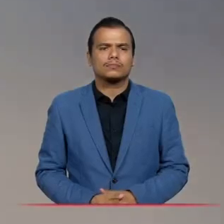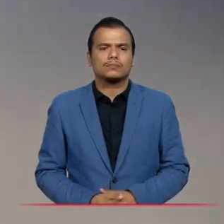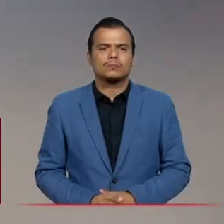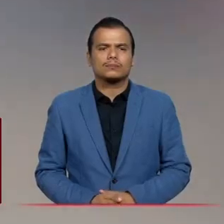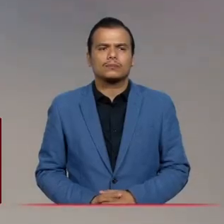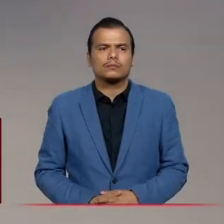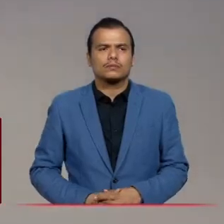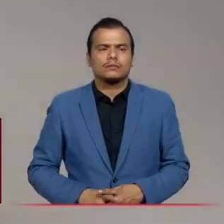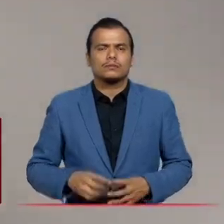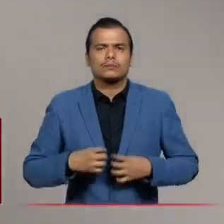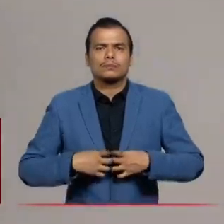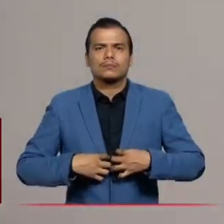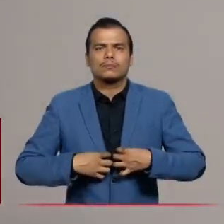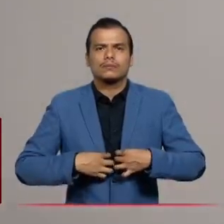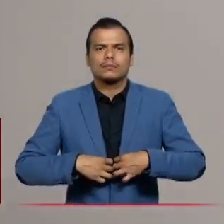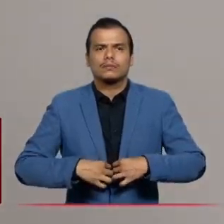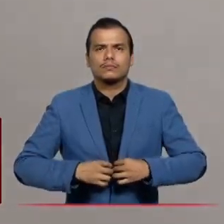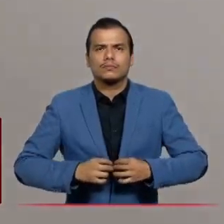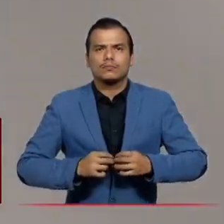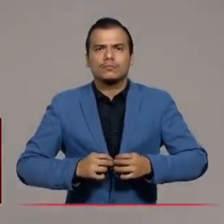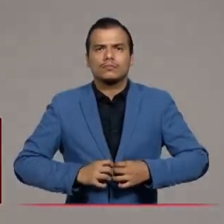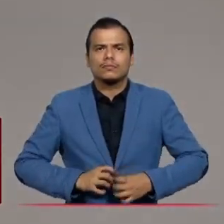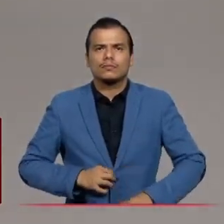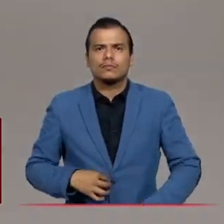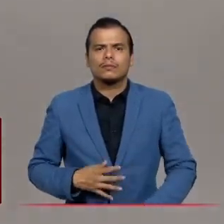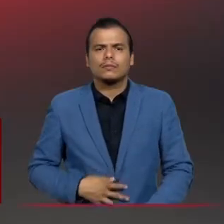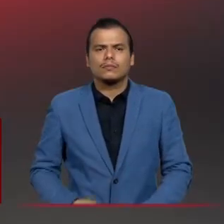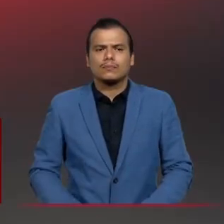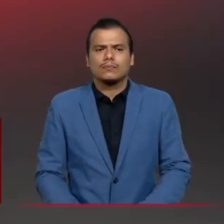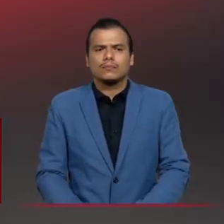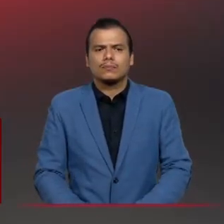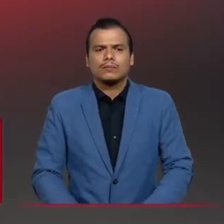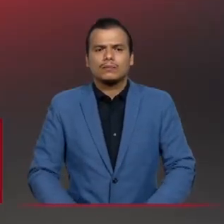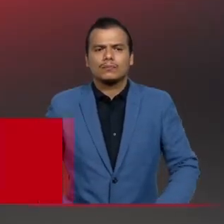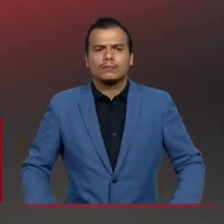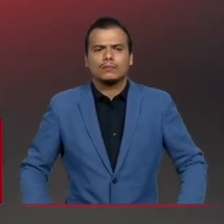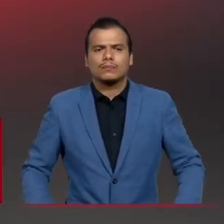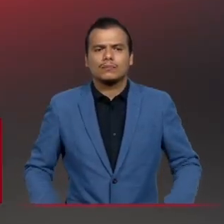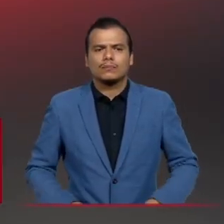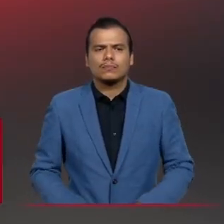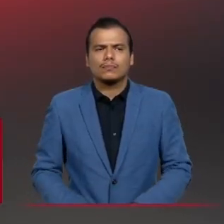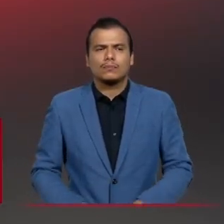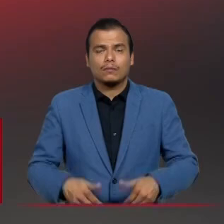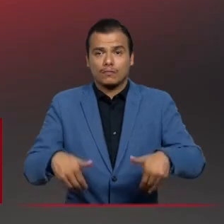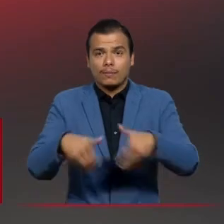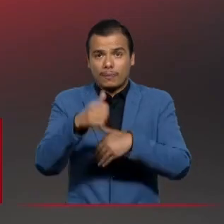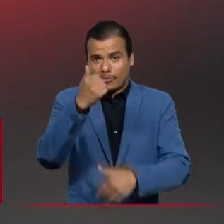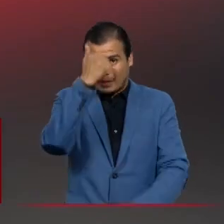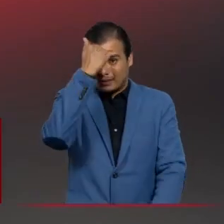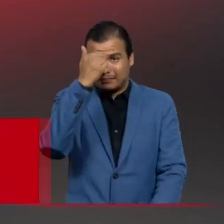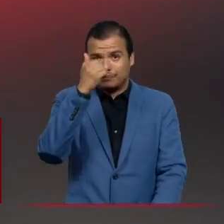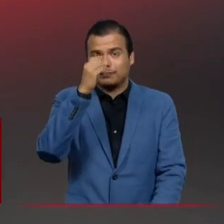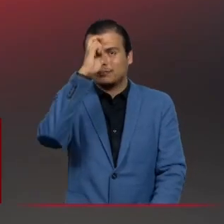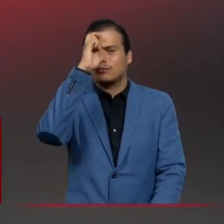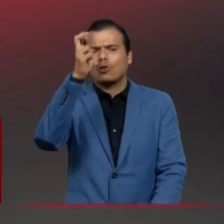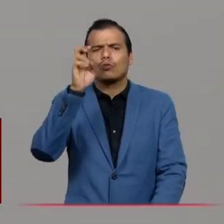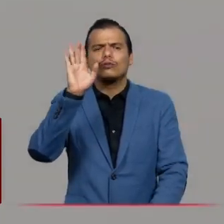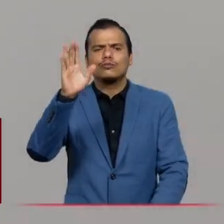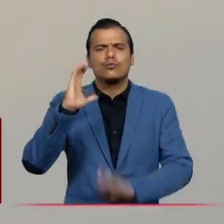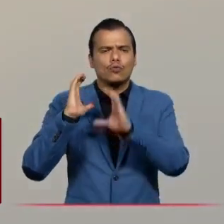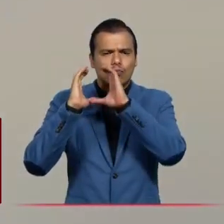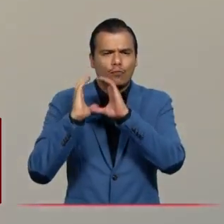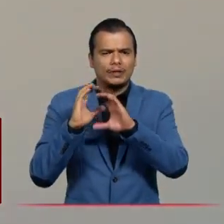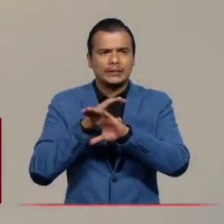cauca en la variante norte de popayán dos sujetos en motocicleta dispararon contra el ocupante de una camioneta de alta